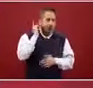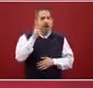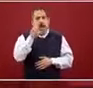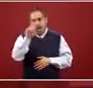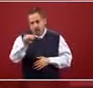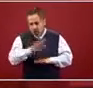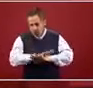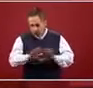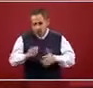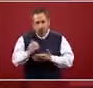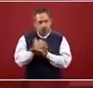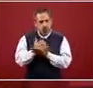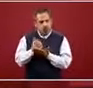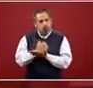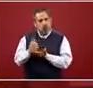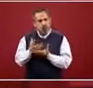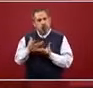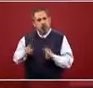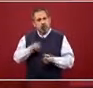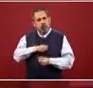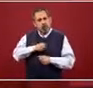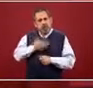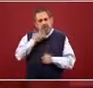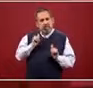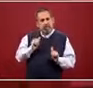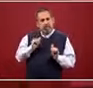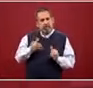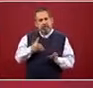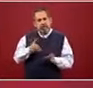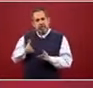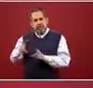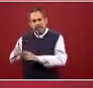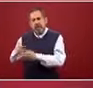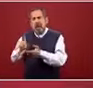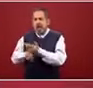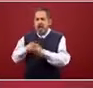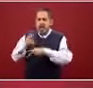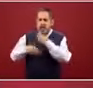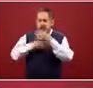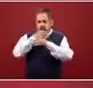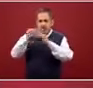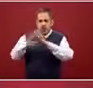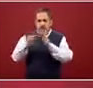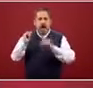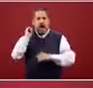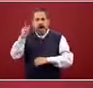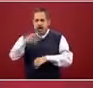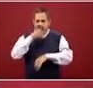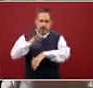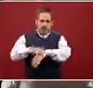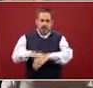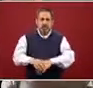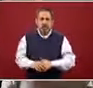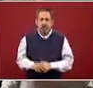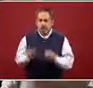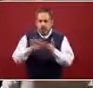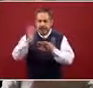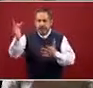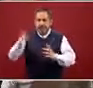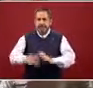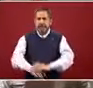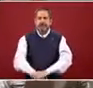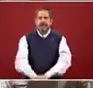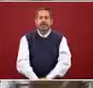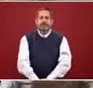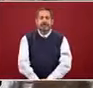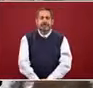el caso, dado que han estado razonablemente estables, pues entonces ya informaremos si hubiera un desenlace desfavorable. Muchas gracias.